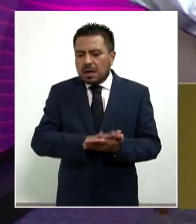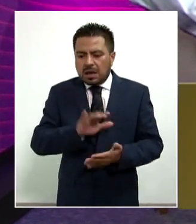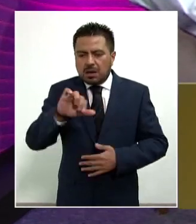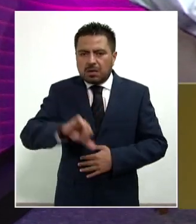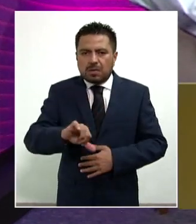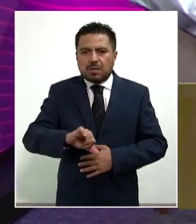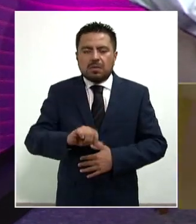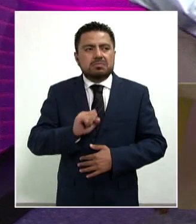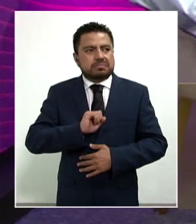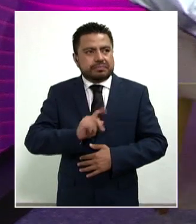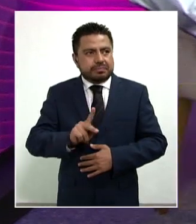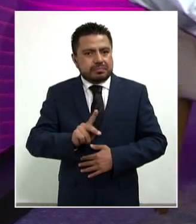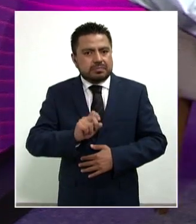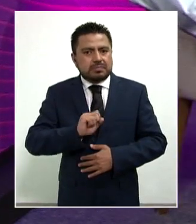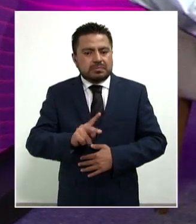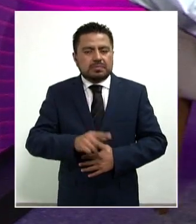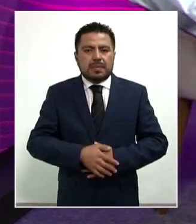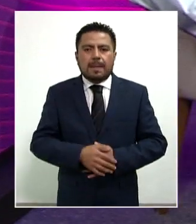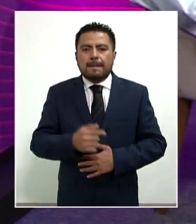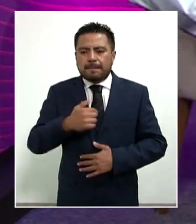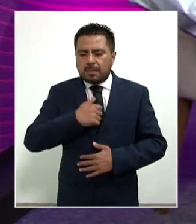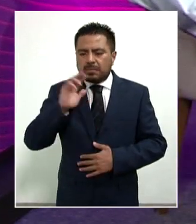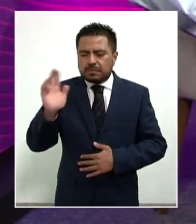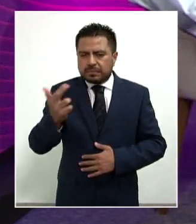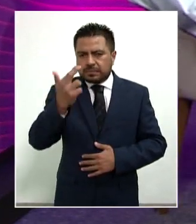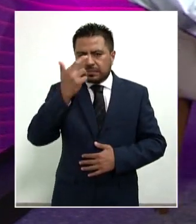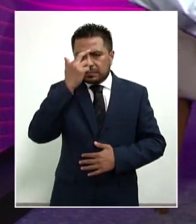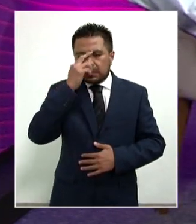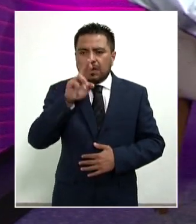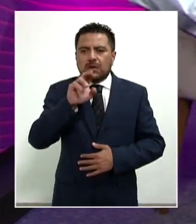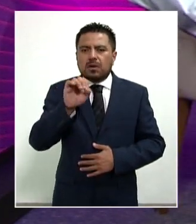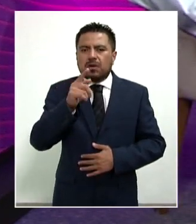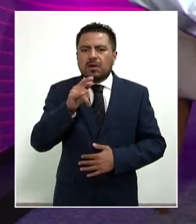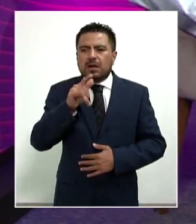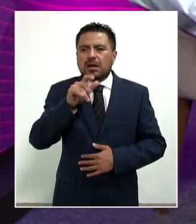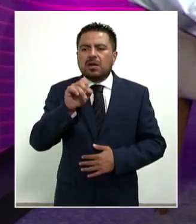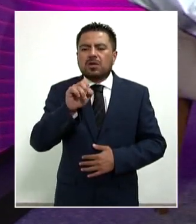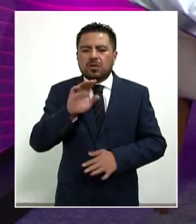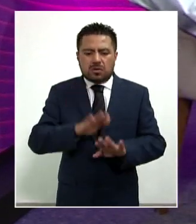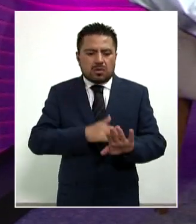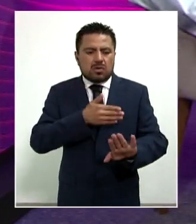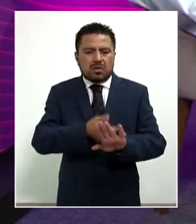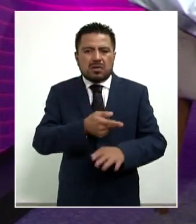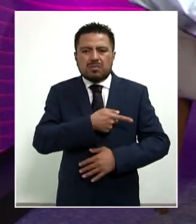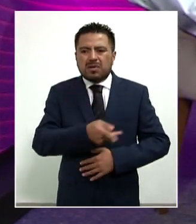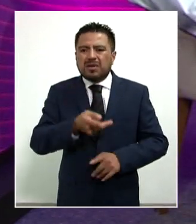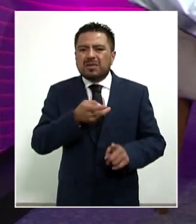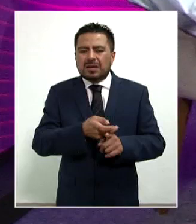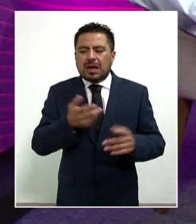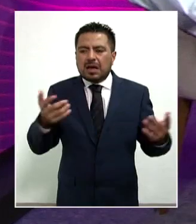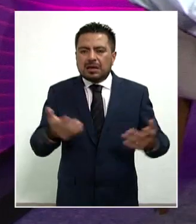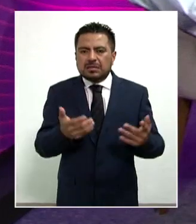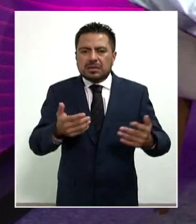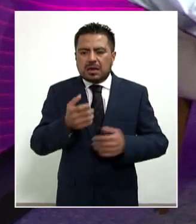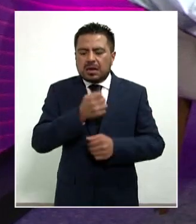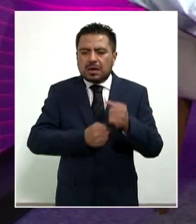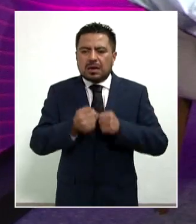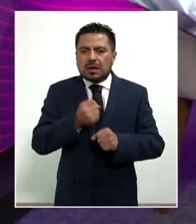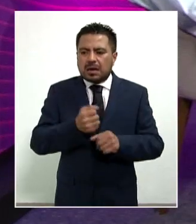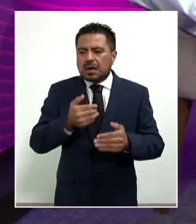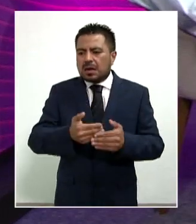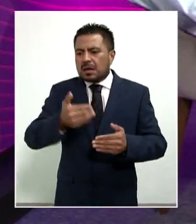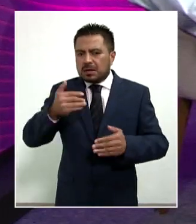hoy. Okay. Yo recuerdo, Rogelio, que el Frente contra la Pobreza hizo hace unos años